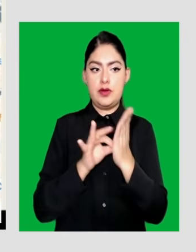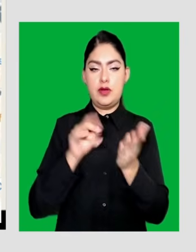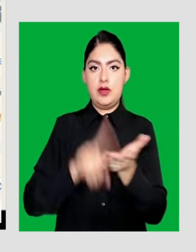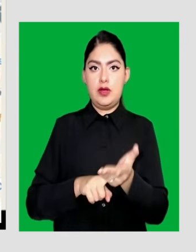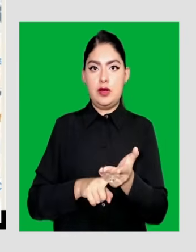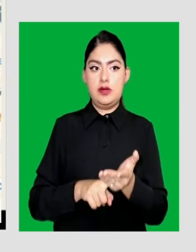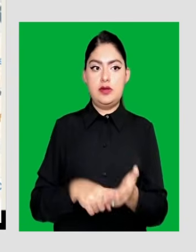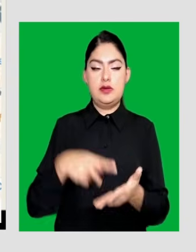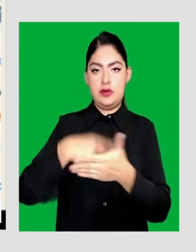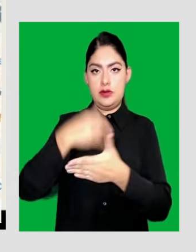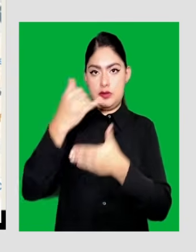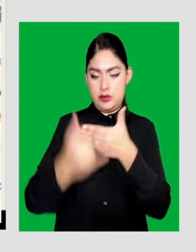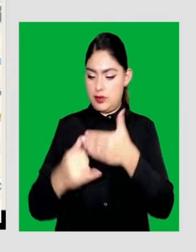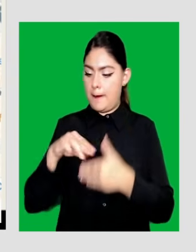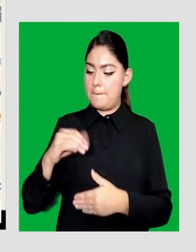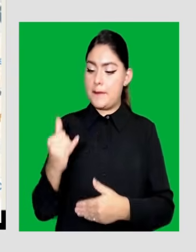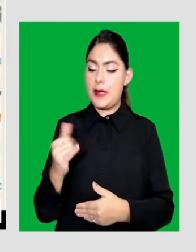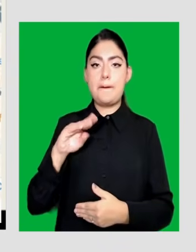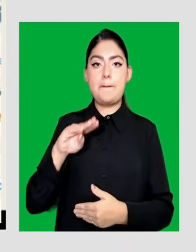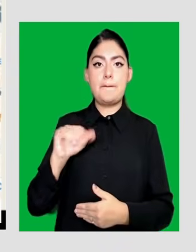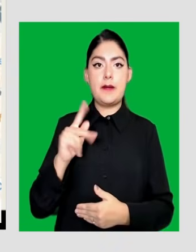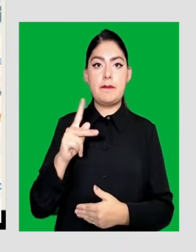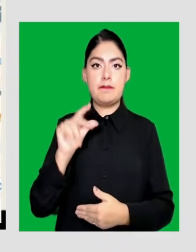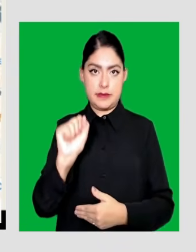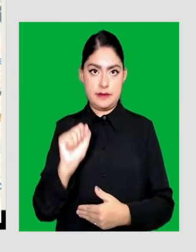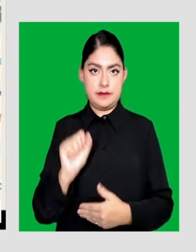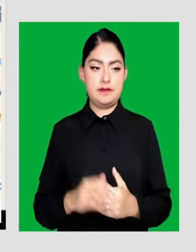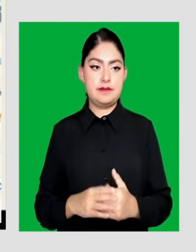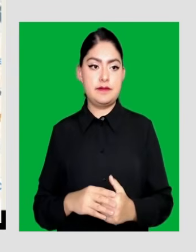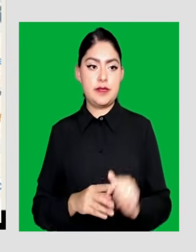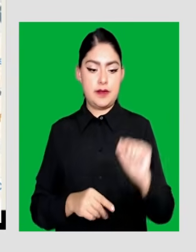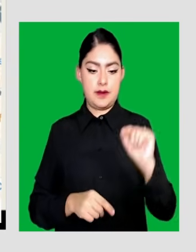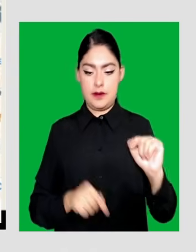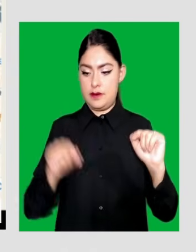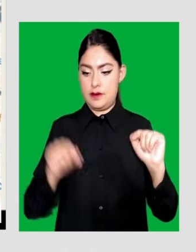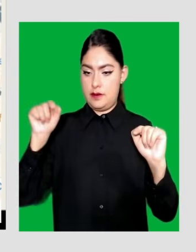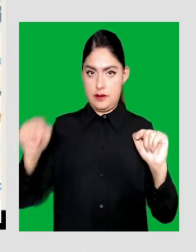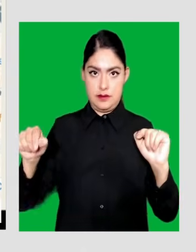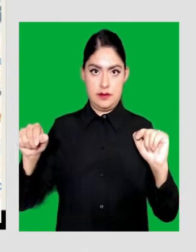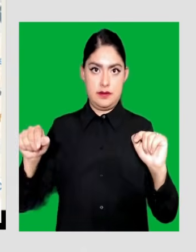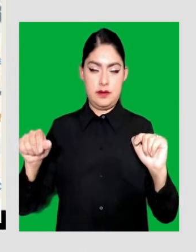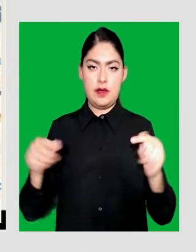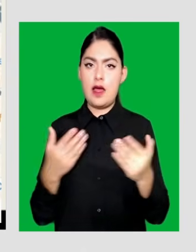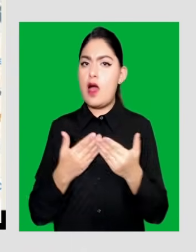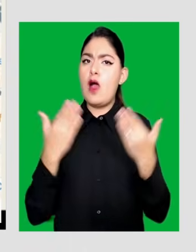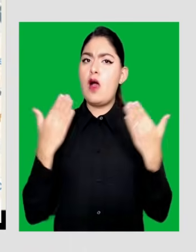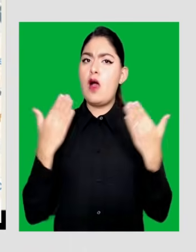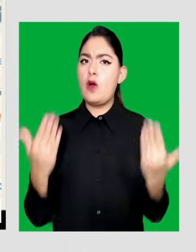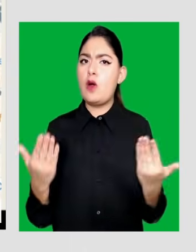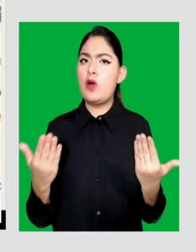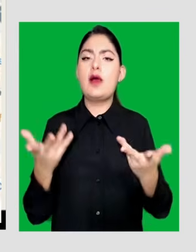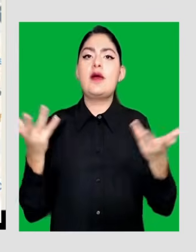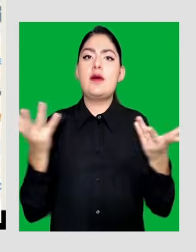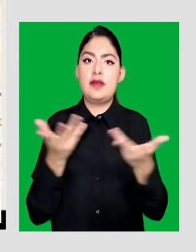ciudad. Y lo vamos a agregar también a nuestra lista de capas.